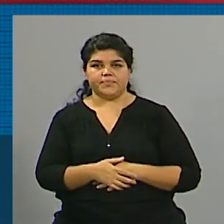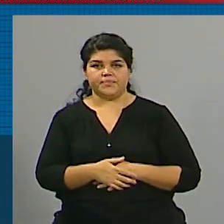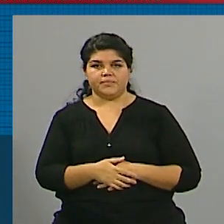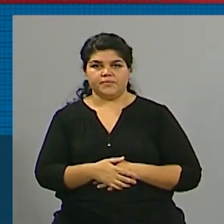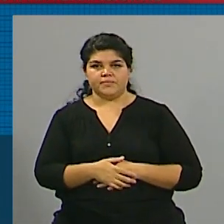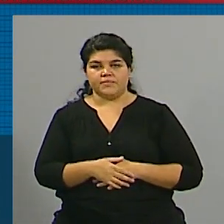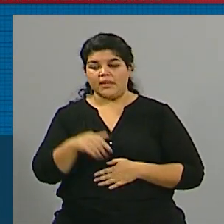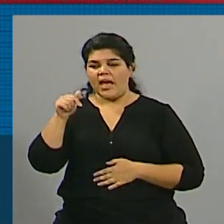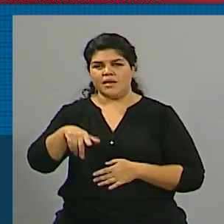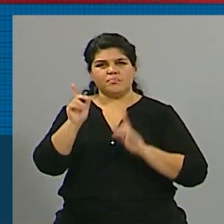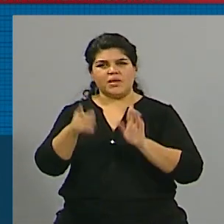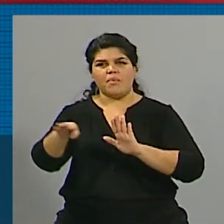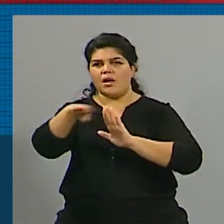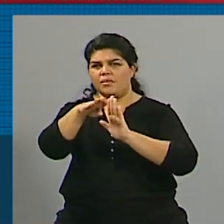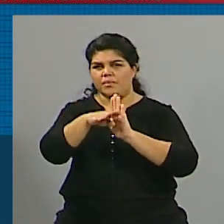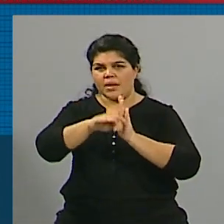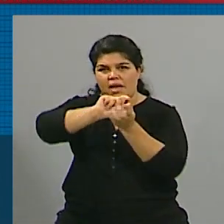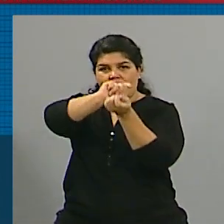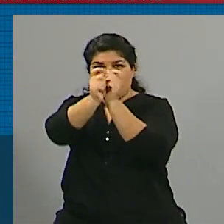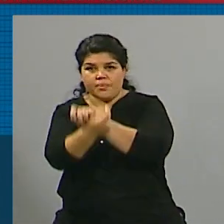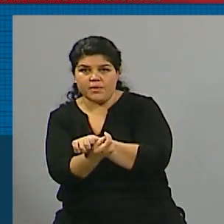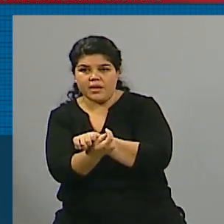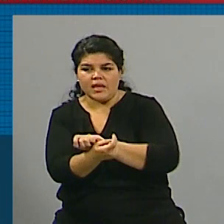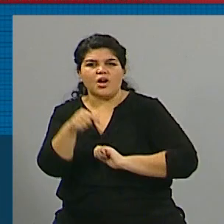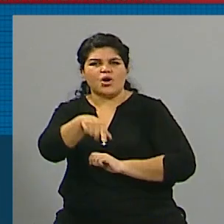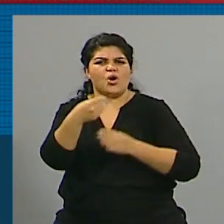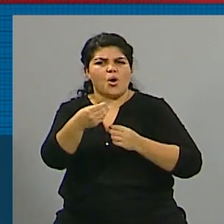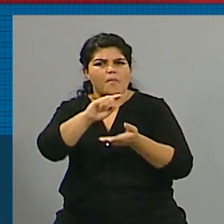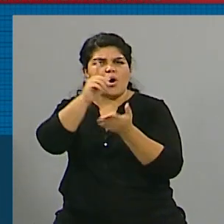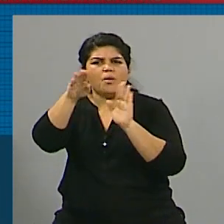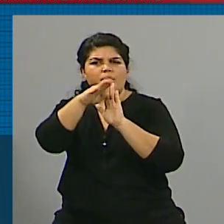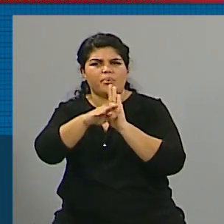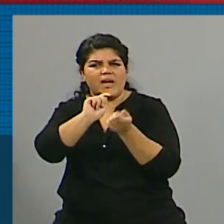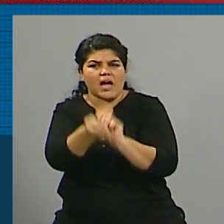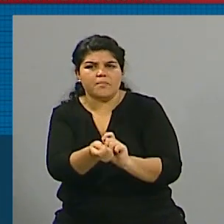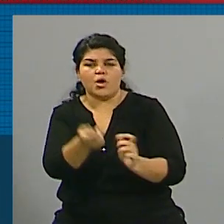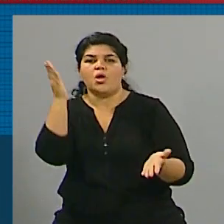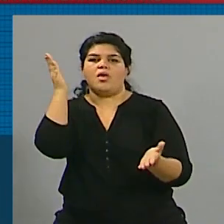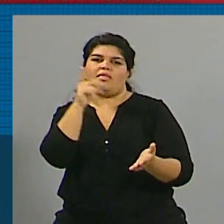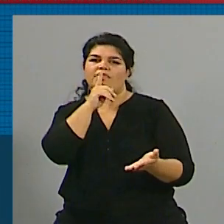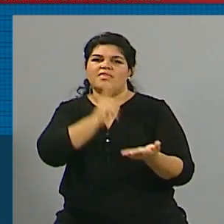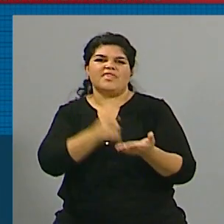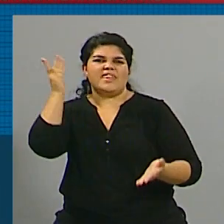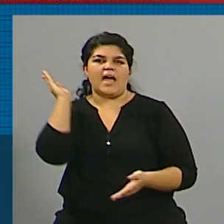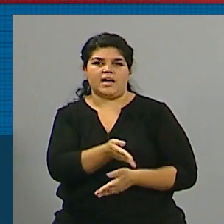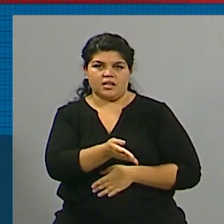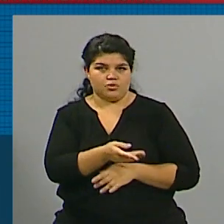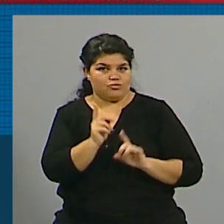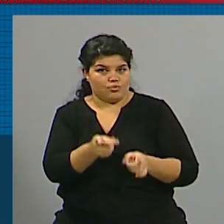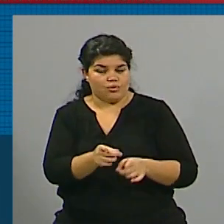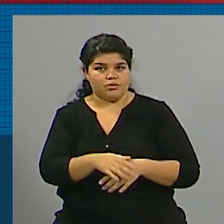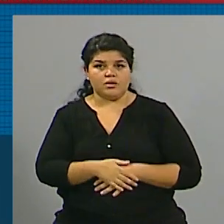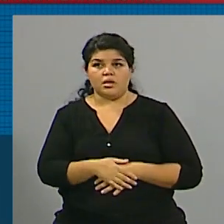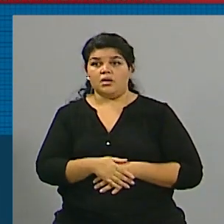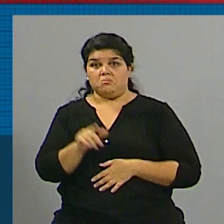esta reforma previsional que terminó siendo por decreto y que focalizó los reclamos de la reforma en la imagen de un Macron